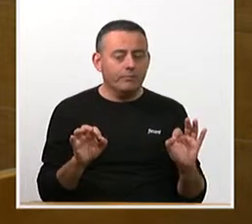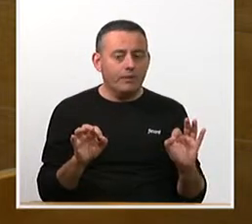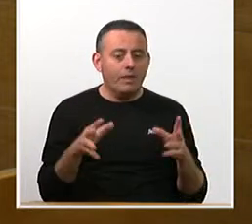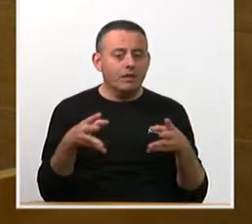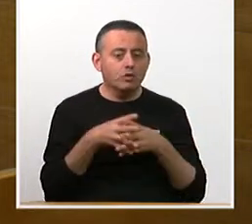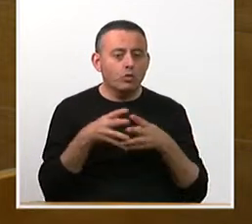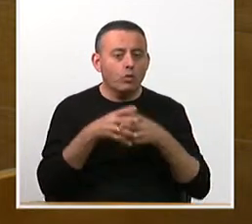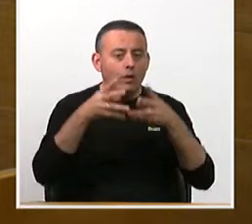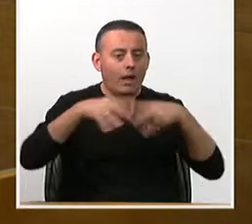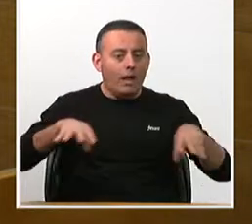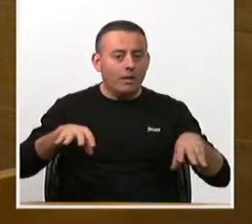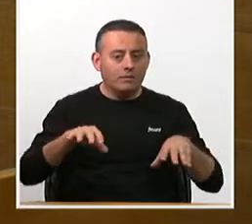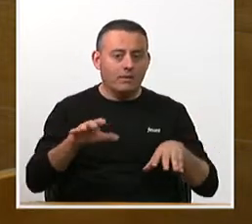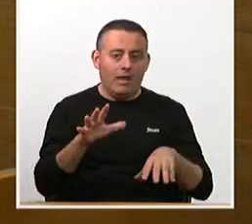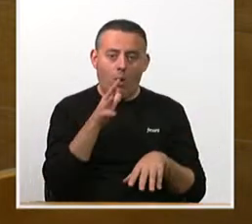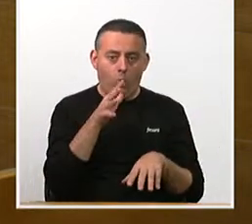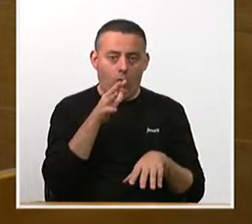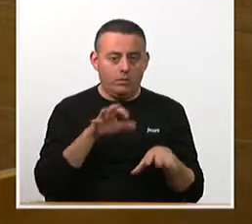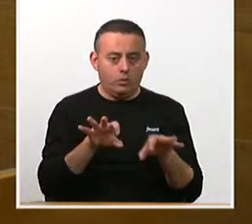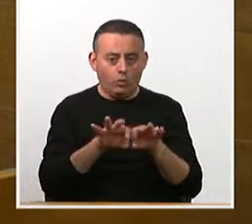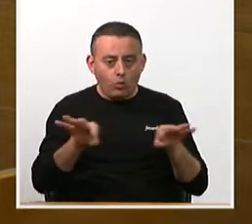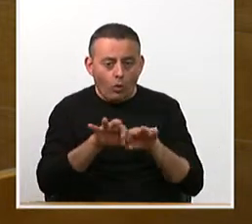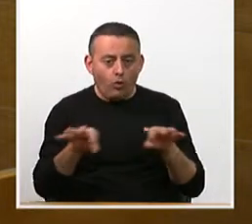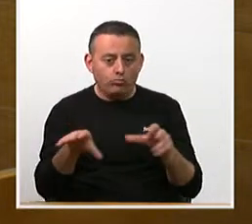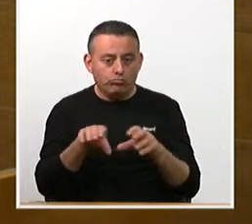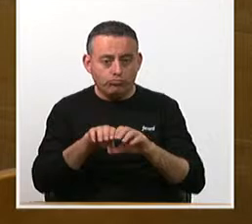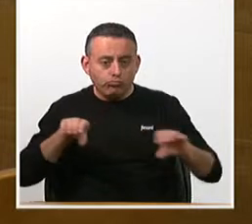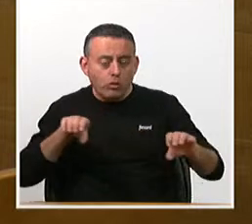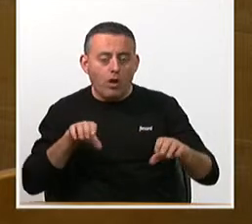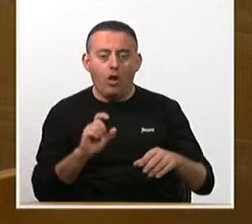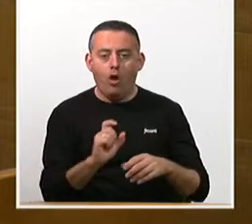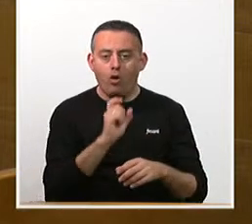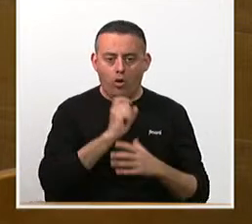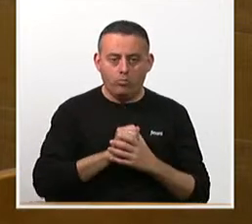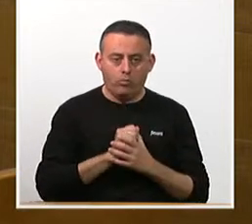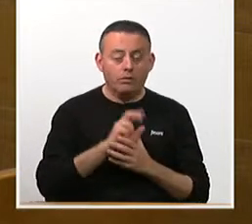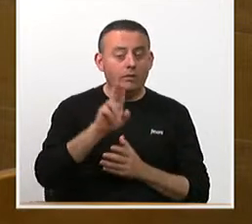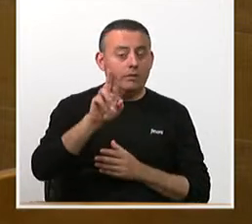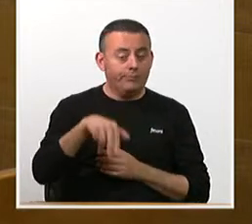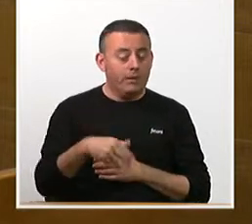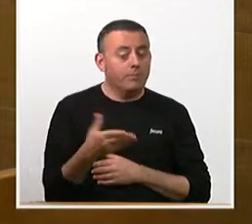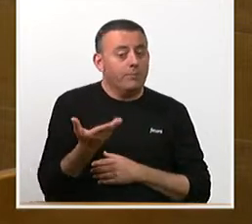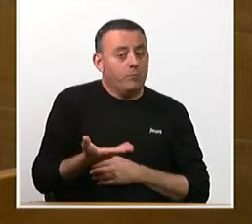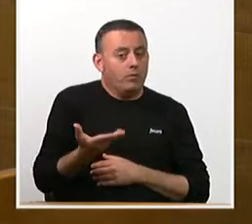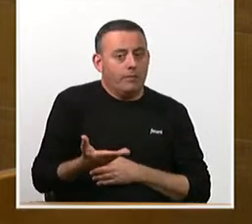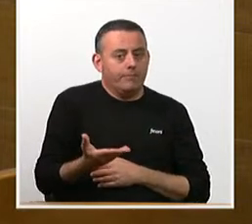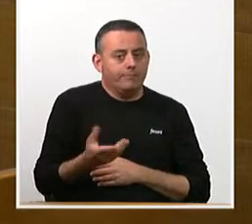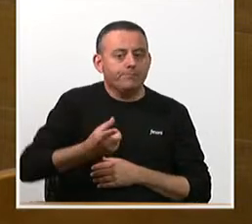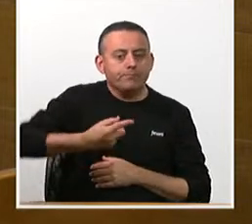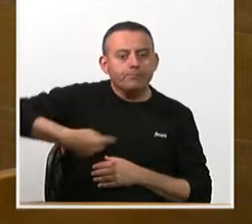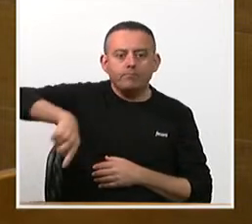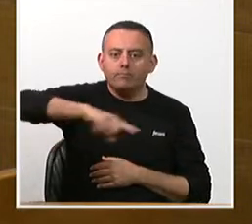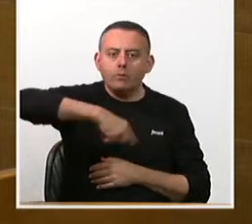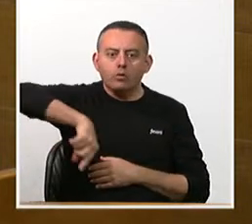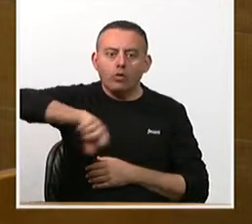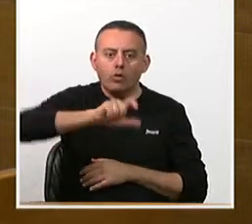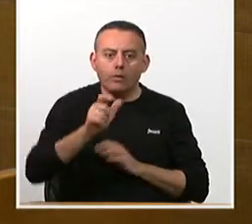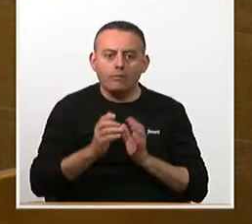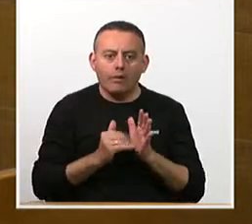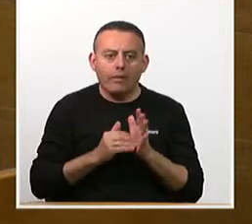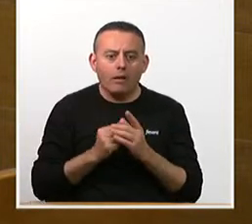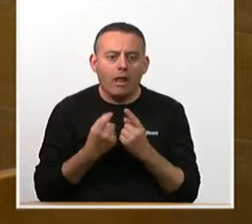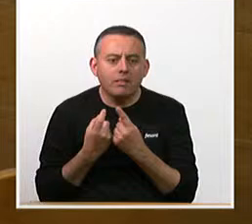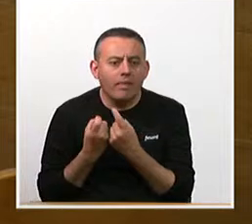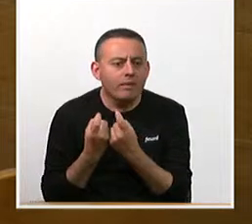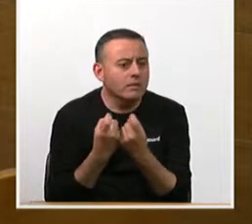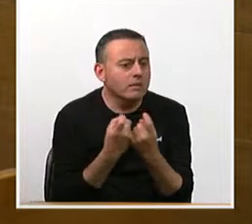hídricas y por otro lado que siga defendiendo todas las necesidades hidráulicas que tiene nuestra tierra porque